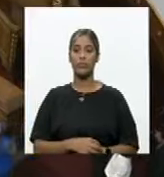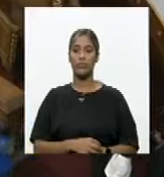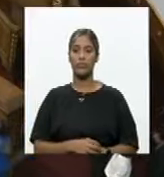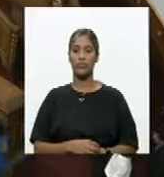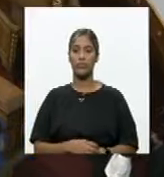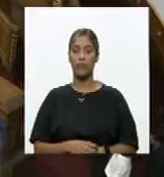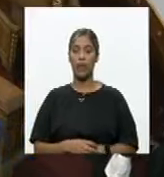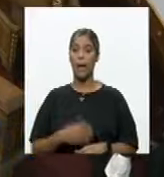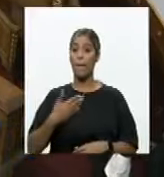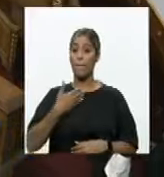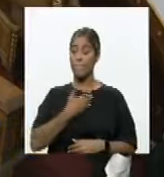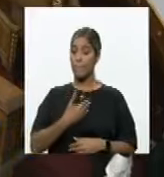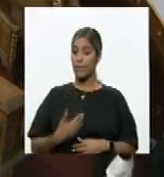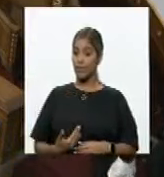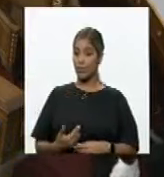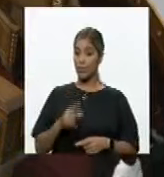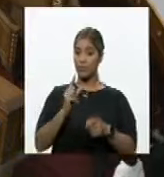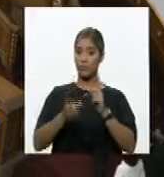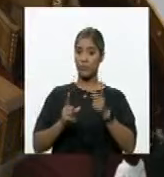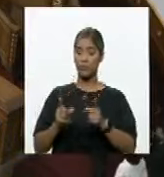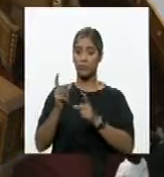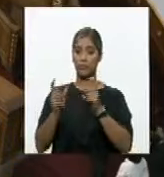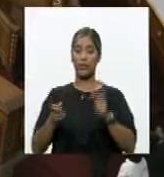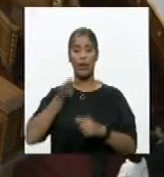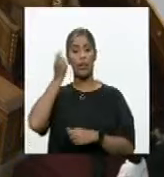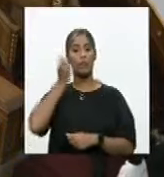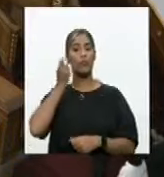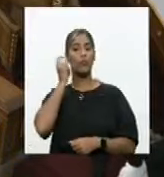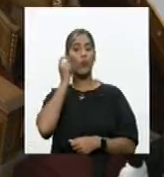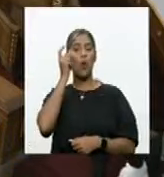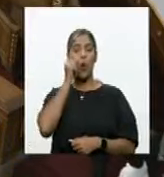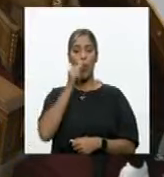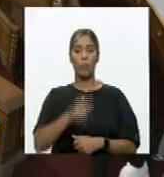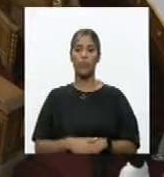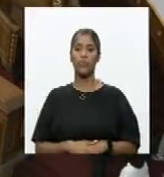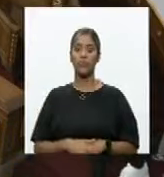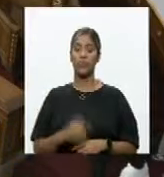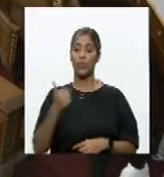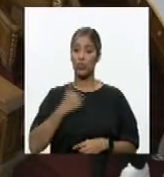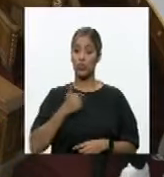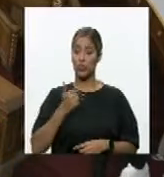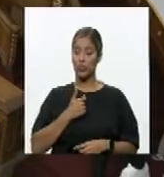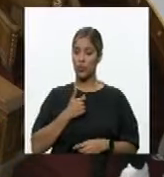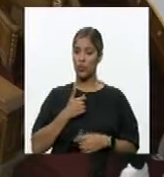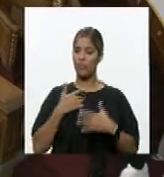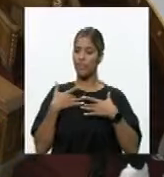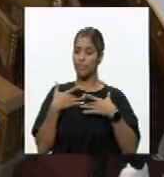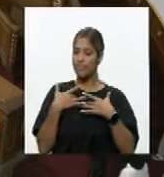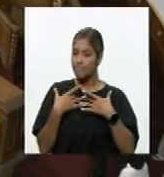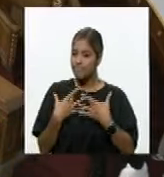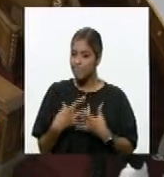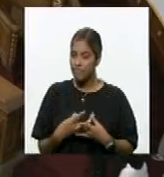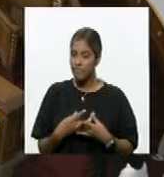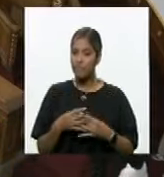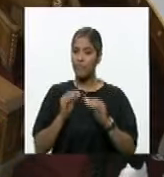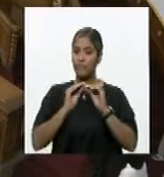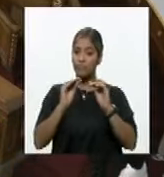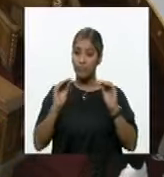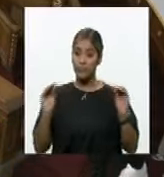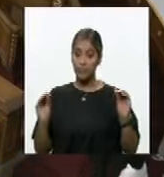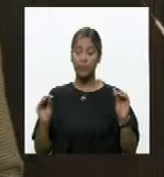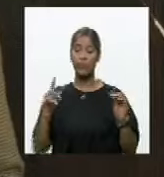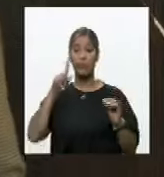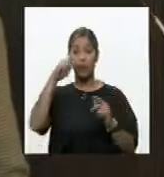Querido presidente, junta directiva, diputadas y diputados, llamo la atención de nuestra plenaria